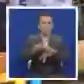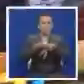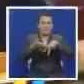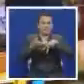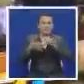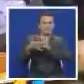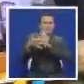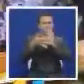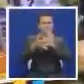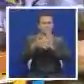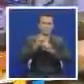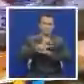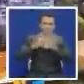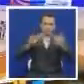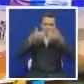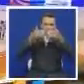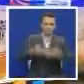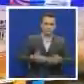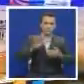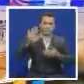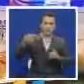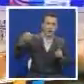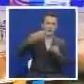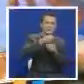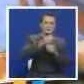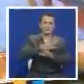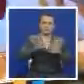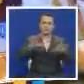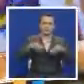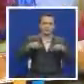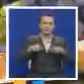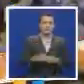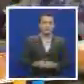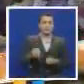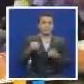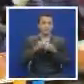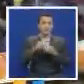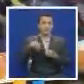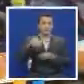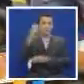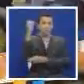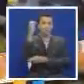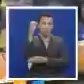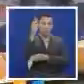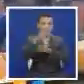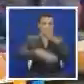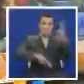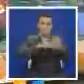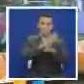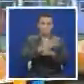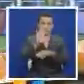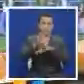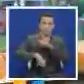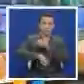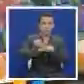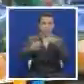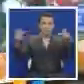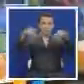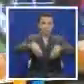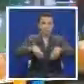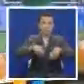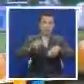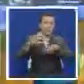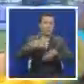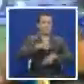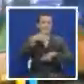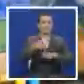sexuales. En deportes, la Selección Nacional Femenina de Fútbol de Salón es la nueva campeona del mundo. El sufrido triunfo